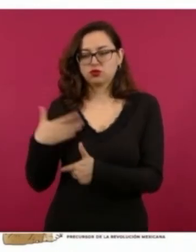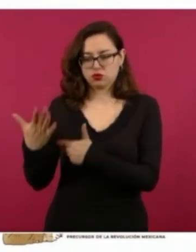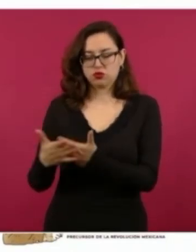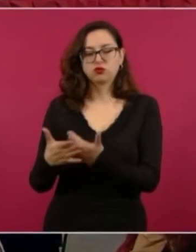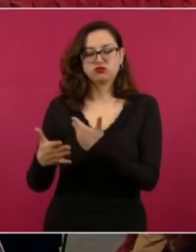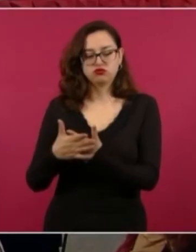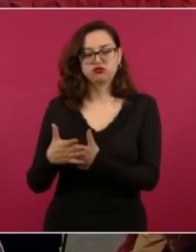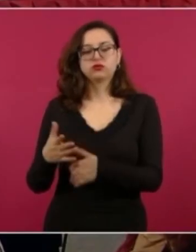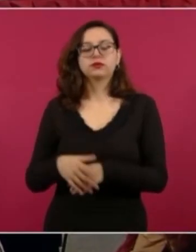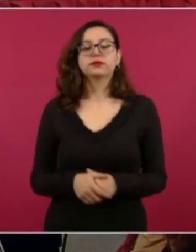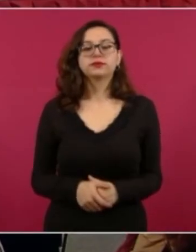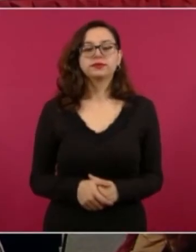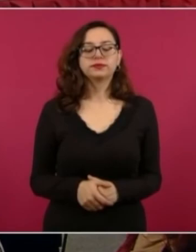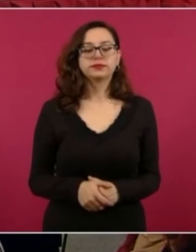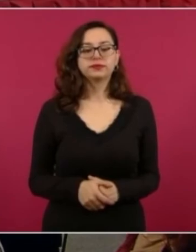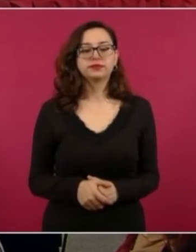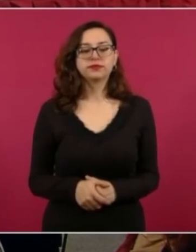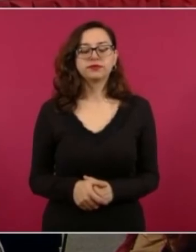vacunados